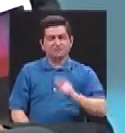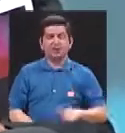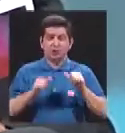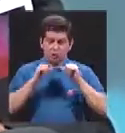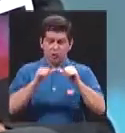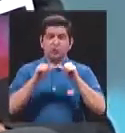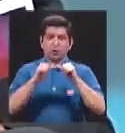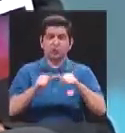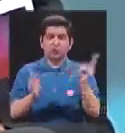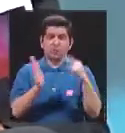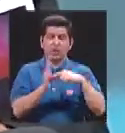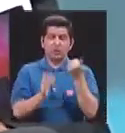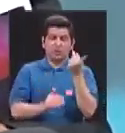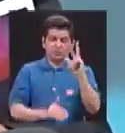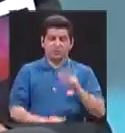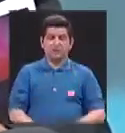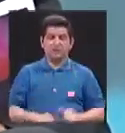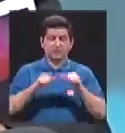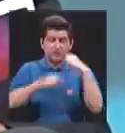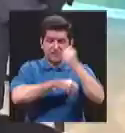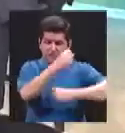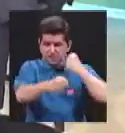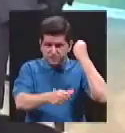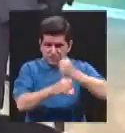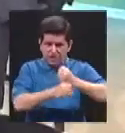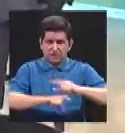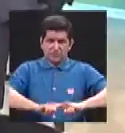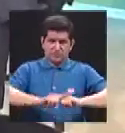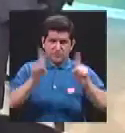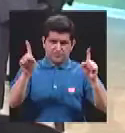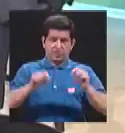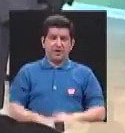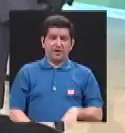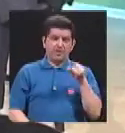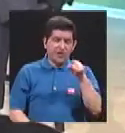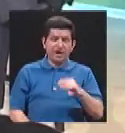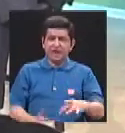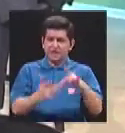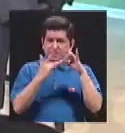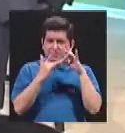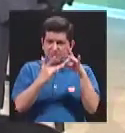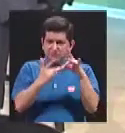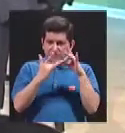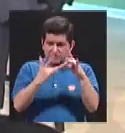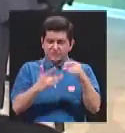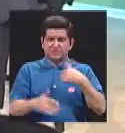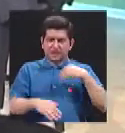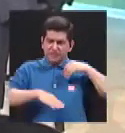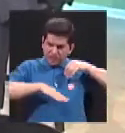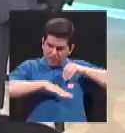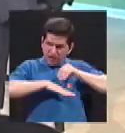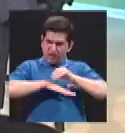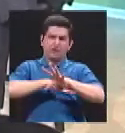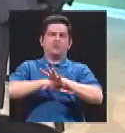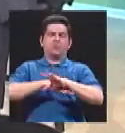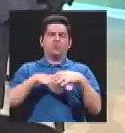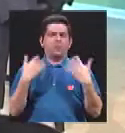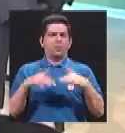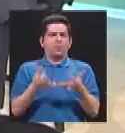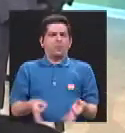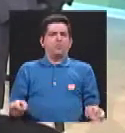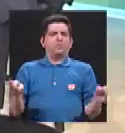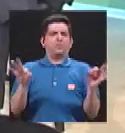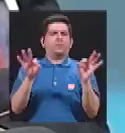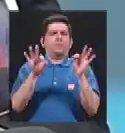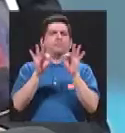y esperamos continuar en este 2013 y los años que vienen. Así es. Pero ese especialmente tuvo una repercusión